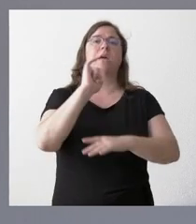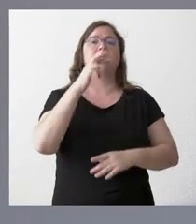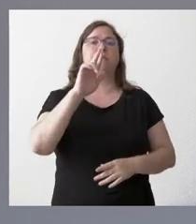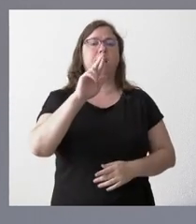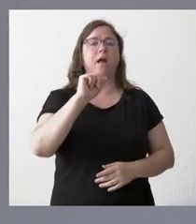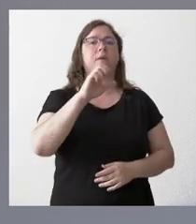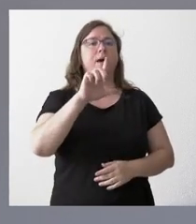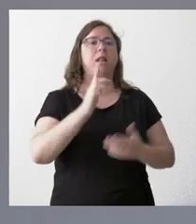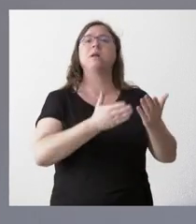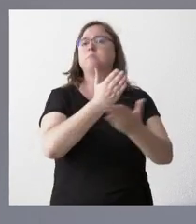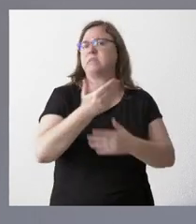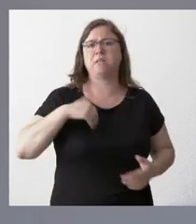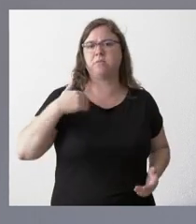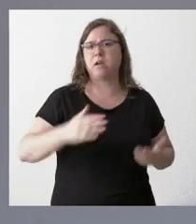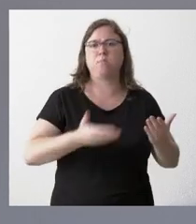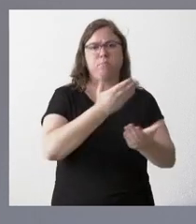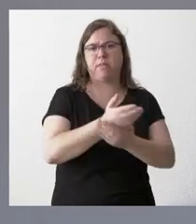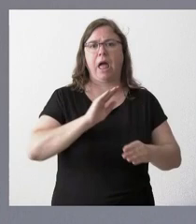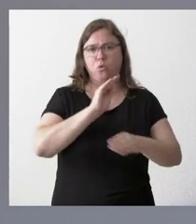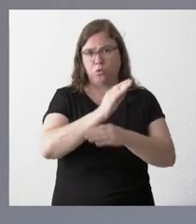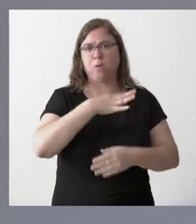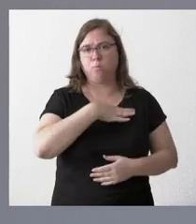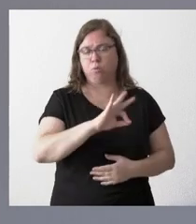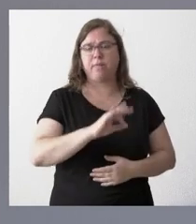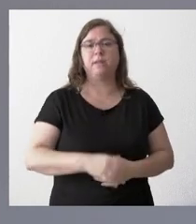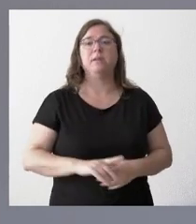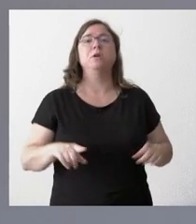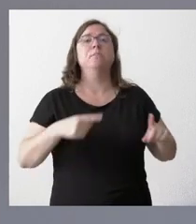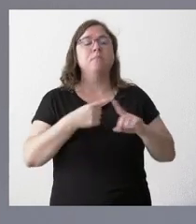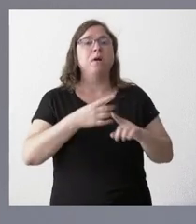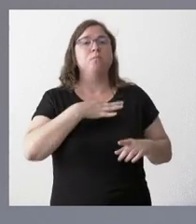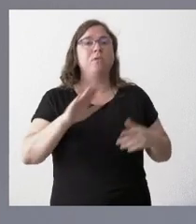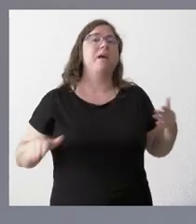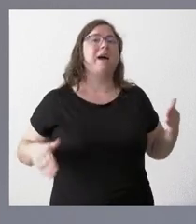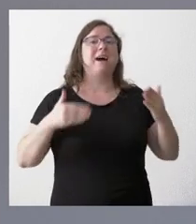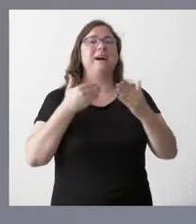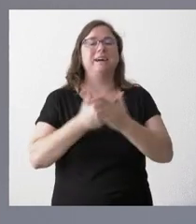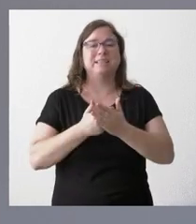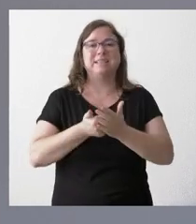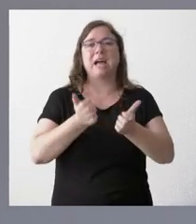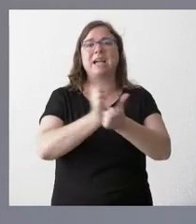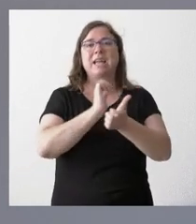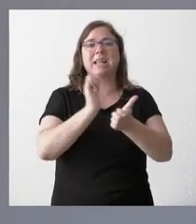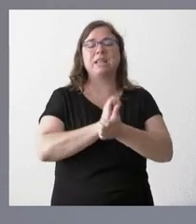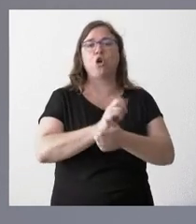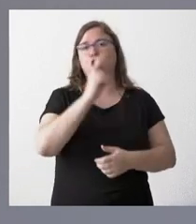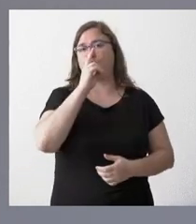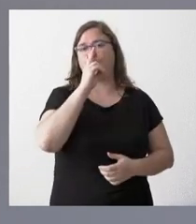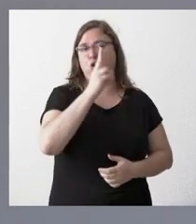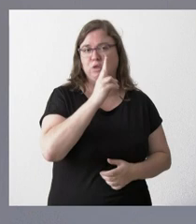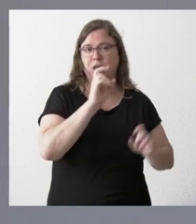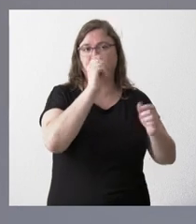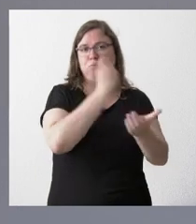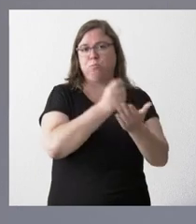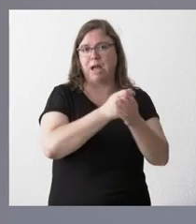y solicitar ya estas ayudas financieras, que, como les digo, puede llegar hasta créditos con 2 años de carencia, 7